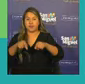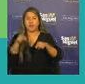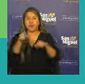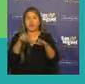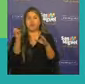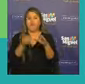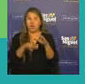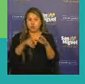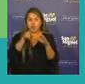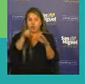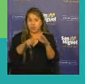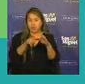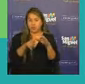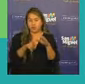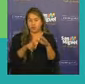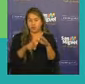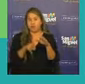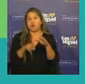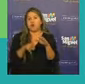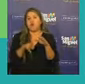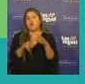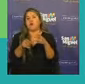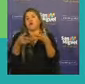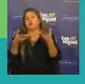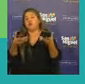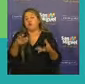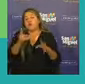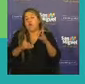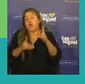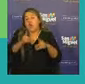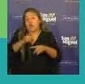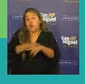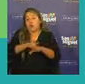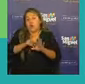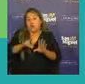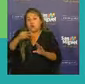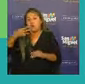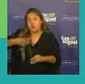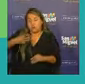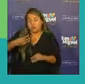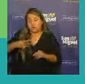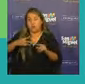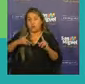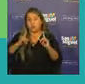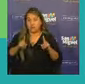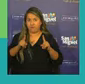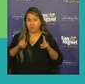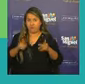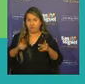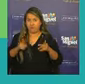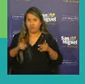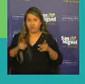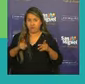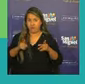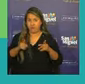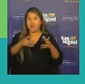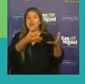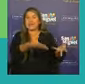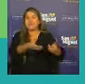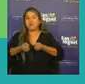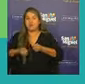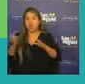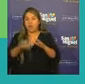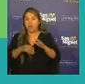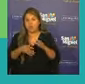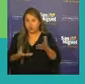que dejan, y que hay que en algún momento como municipio tenemos que generarla en disposición final. En ese